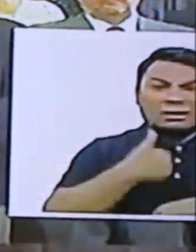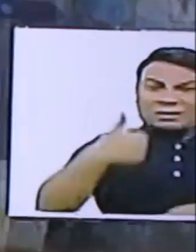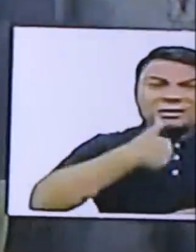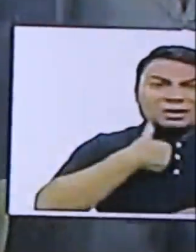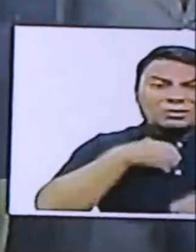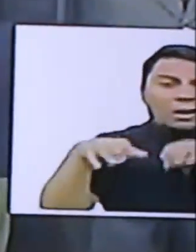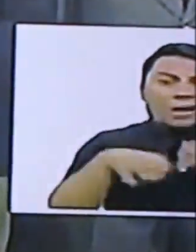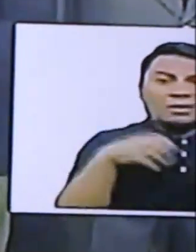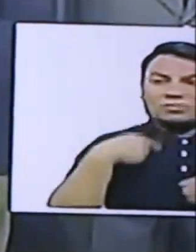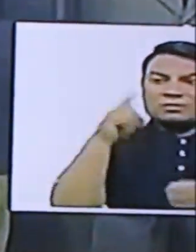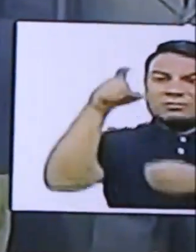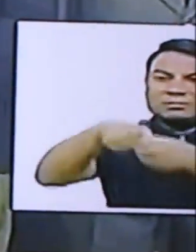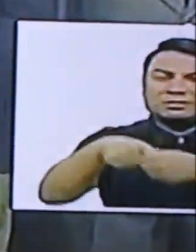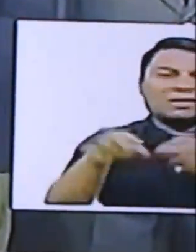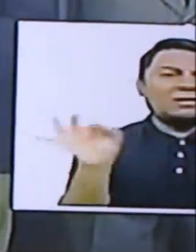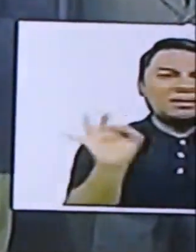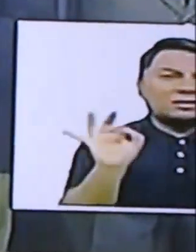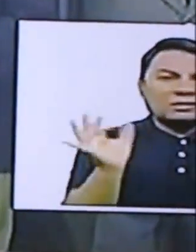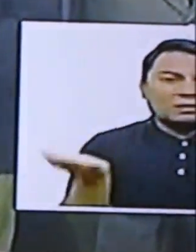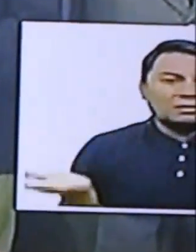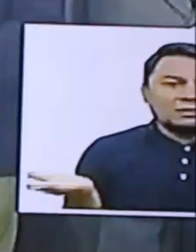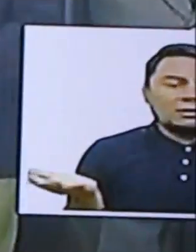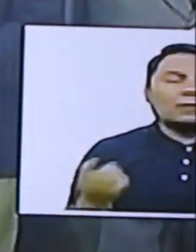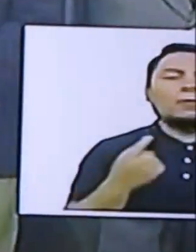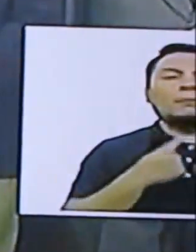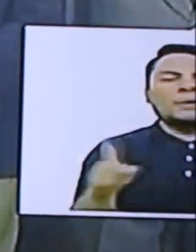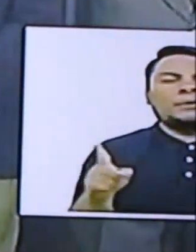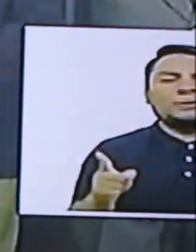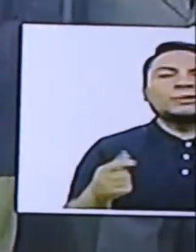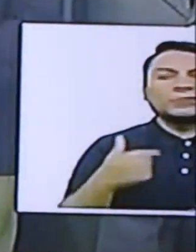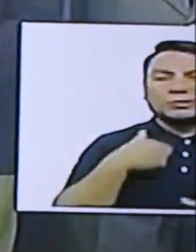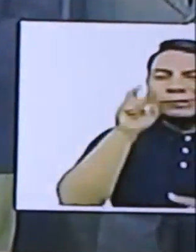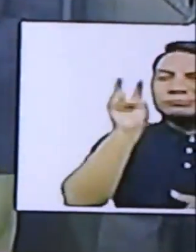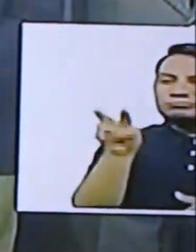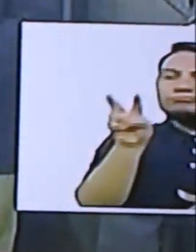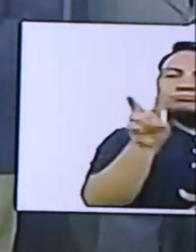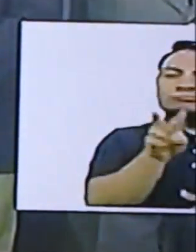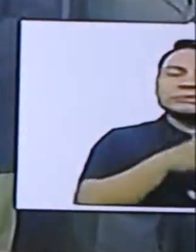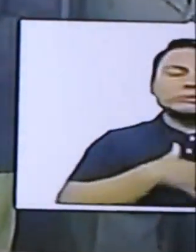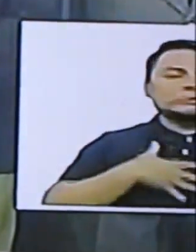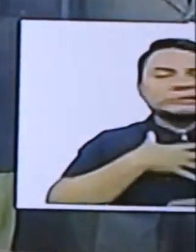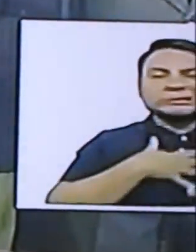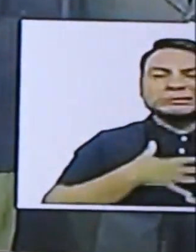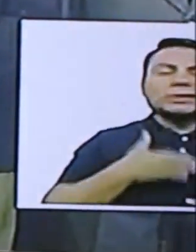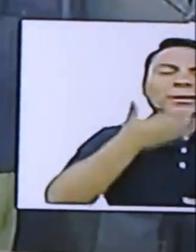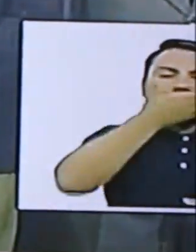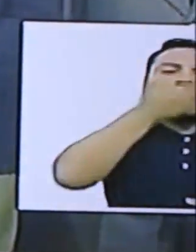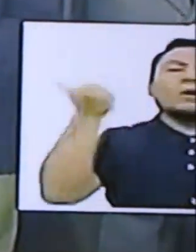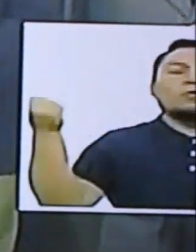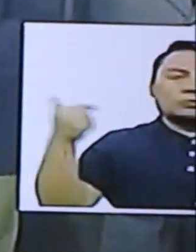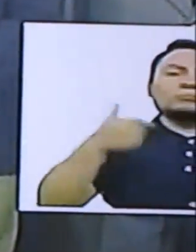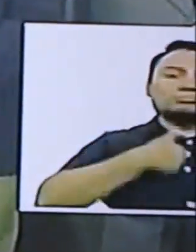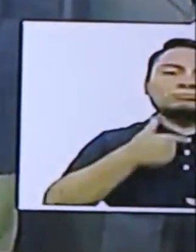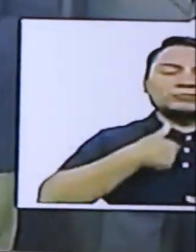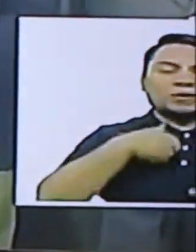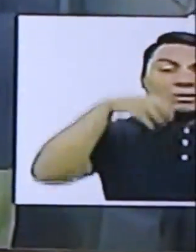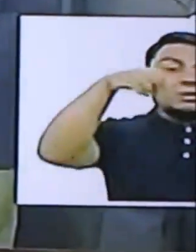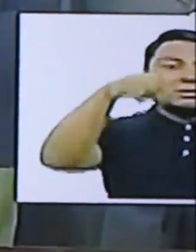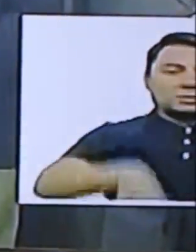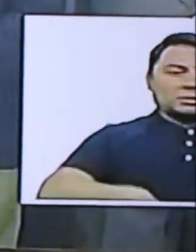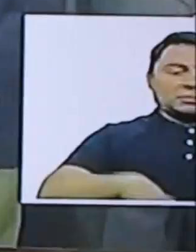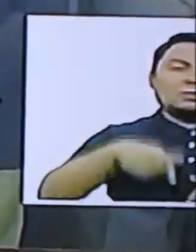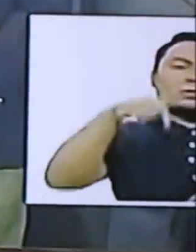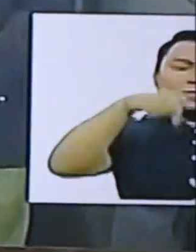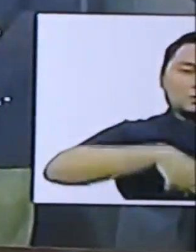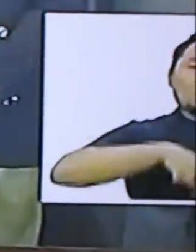participado, pienso que lo mejor para el país es que yo renuncie a la presidencia de